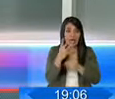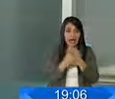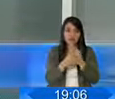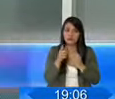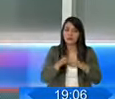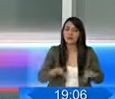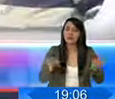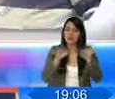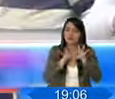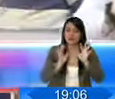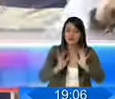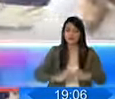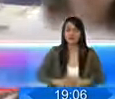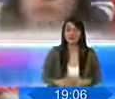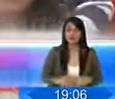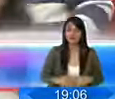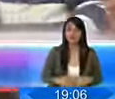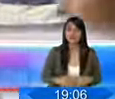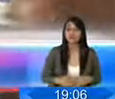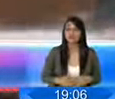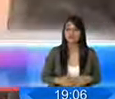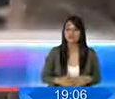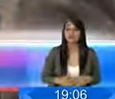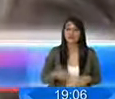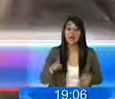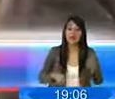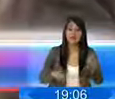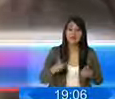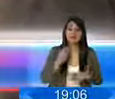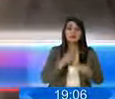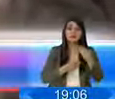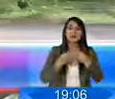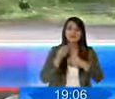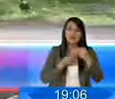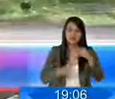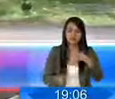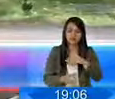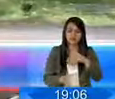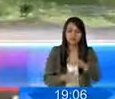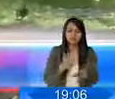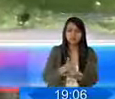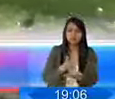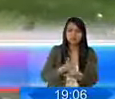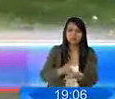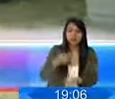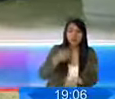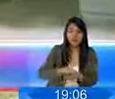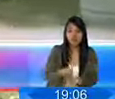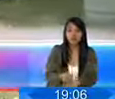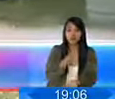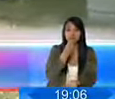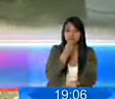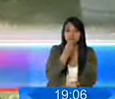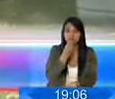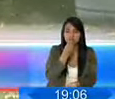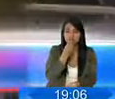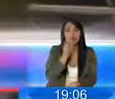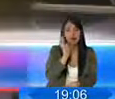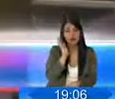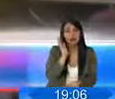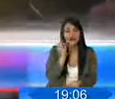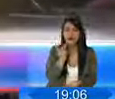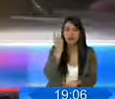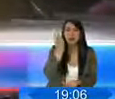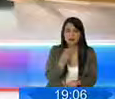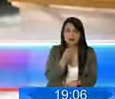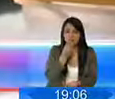importantes de contaminación. Importante conocer que muchas veces la comida que se cocina y consume de inmediato tiene menos posibilidades